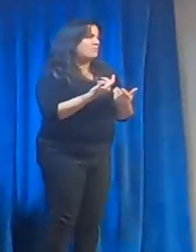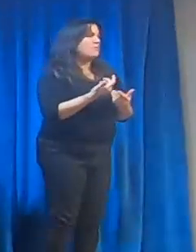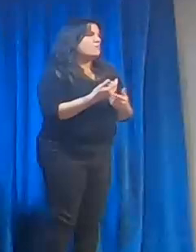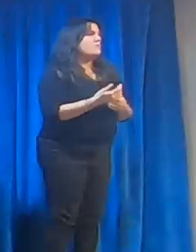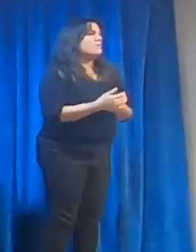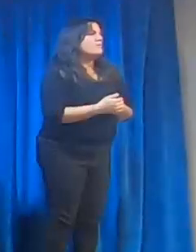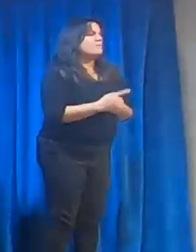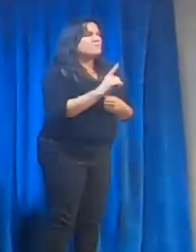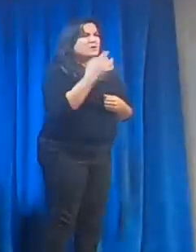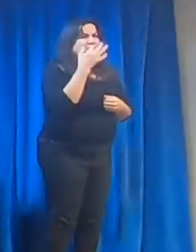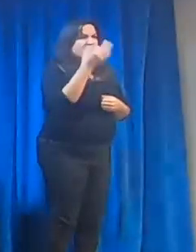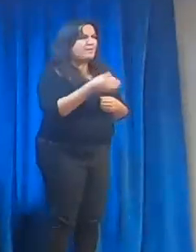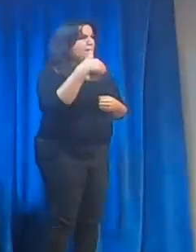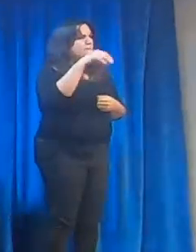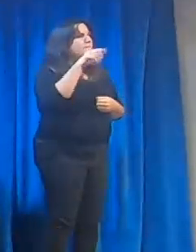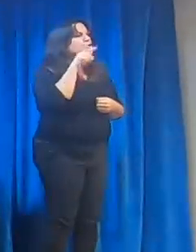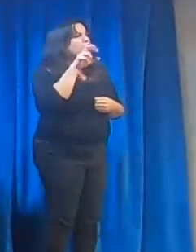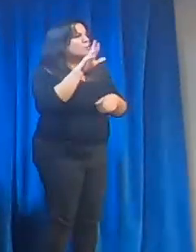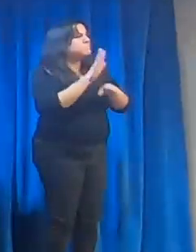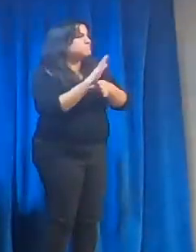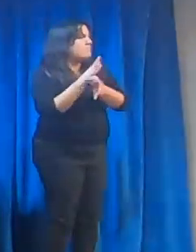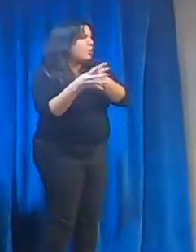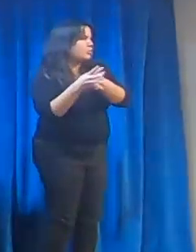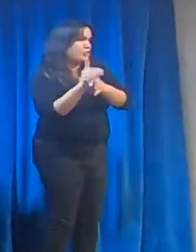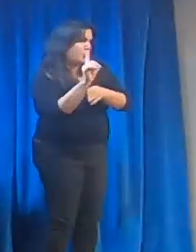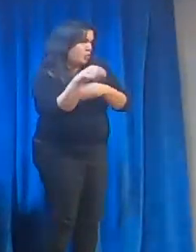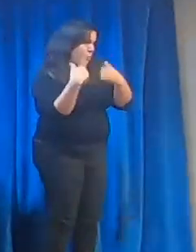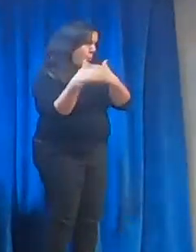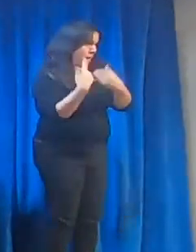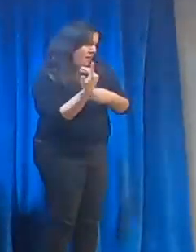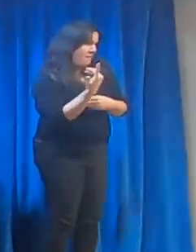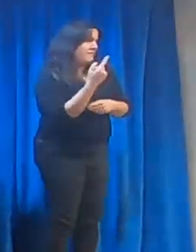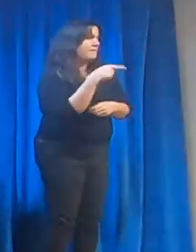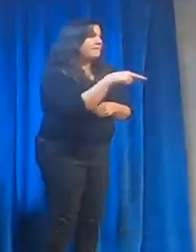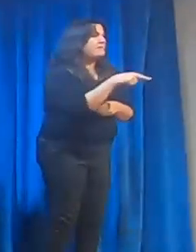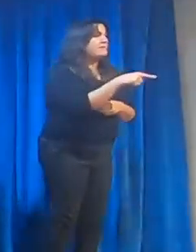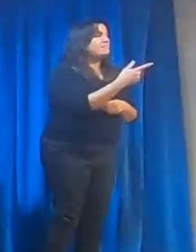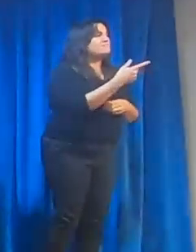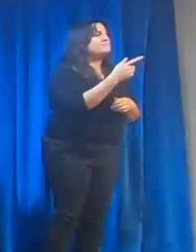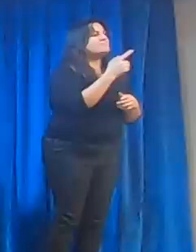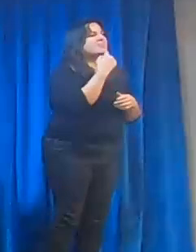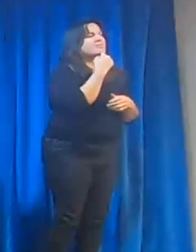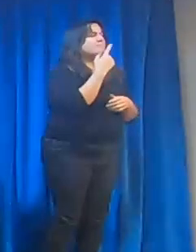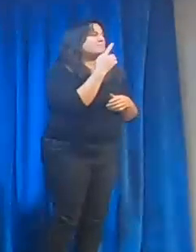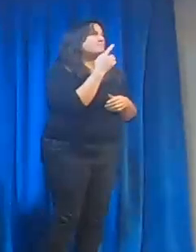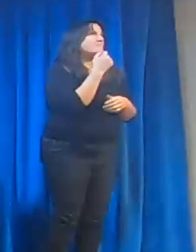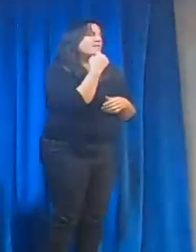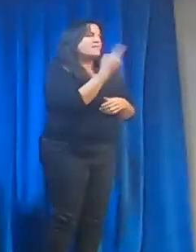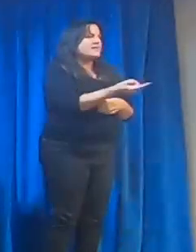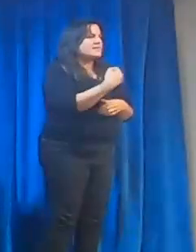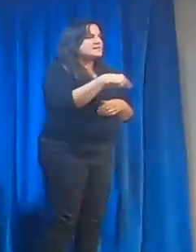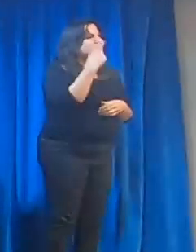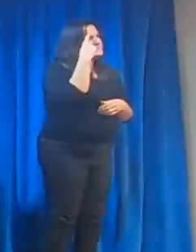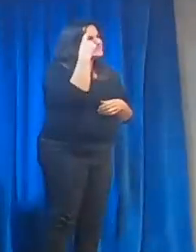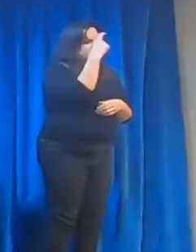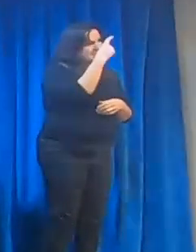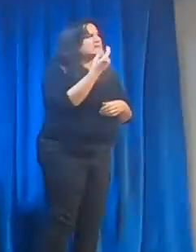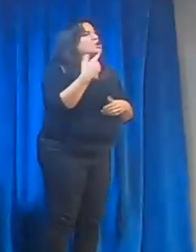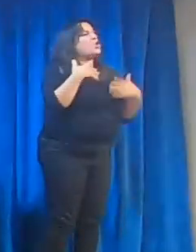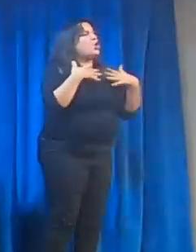motor no juega en la realidad. En todo caso jugaría el psicomotor. Los espacios de vereda se